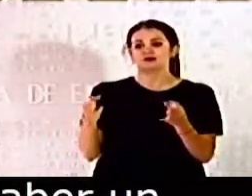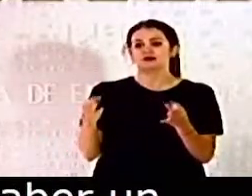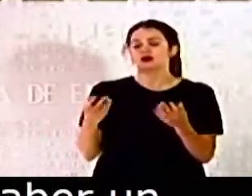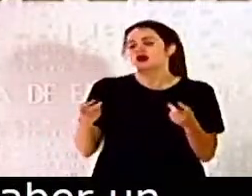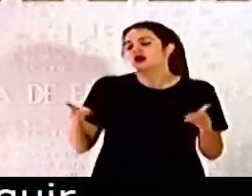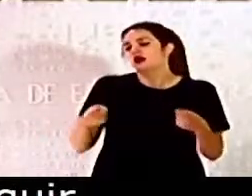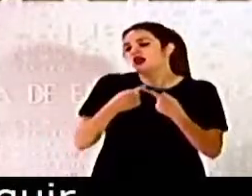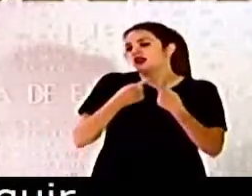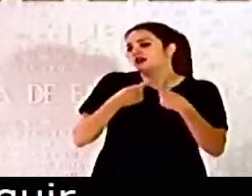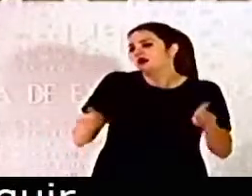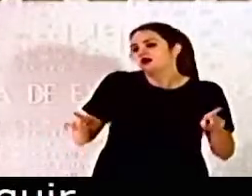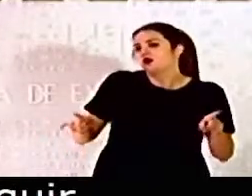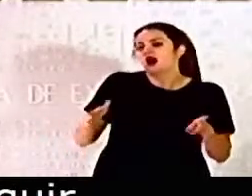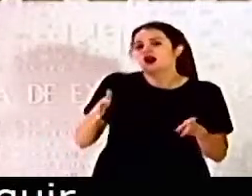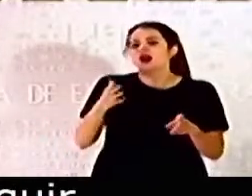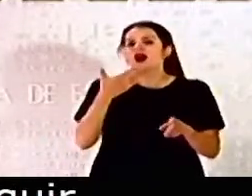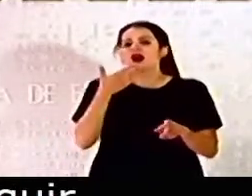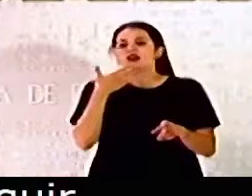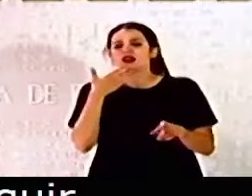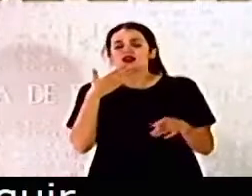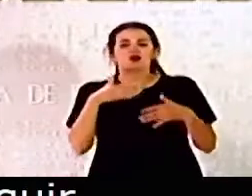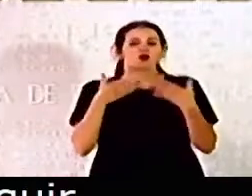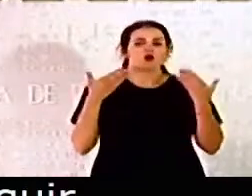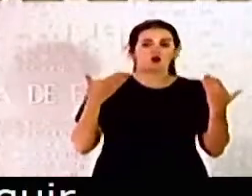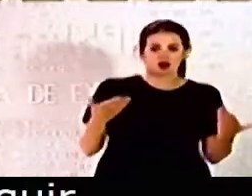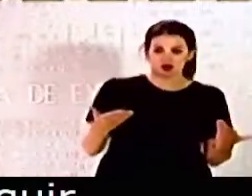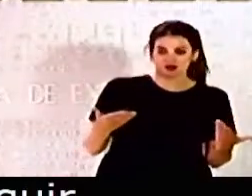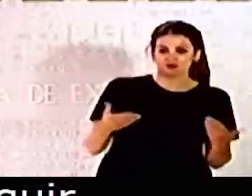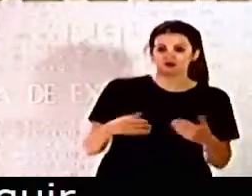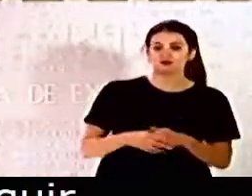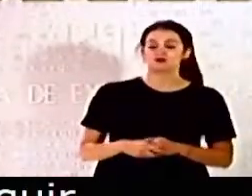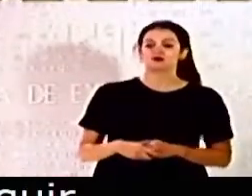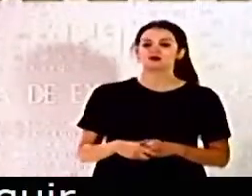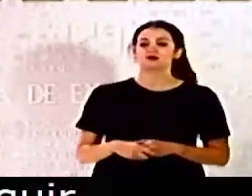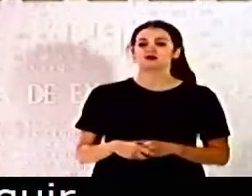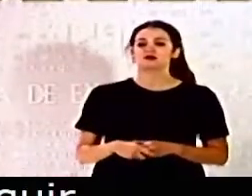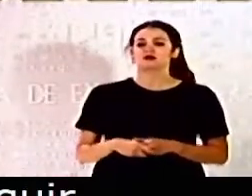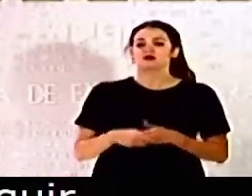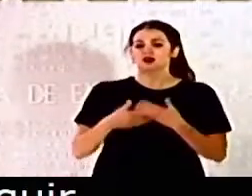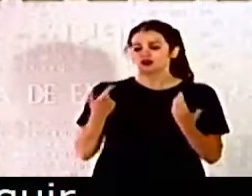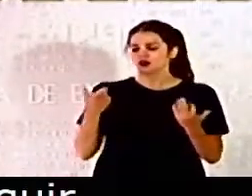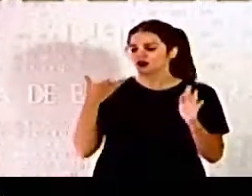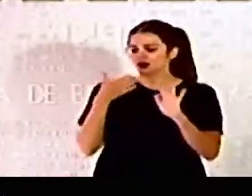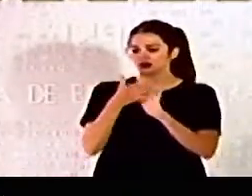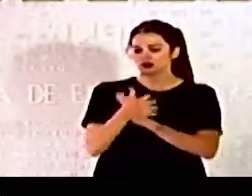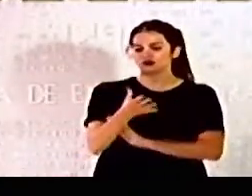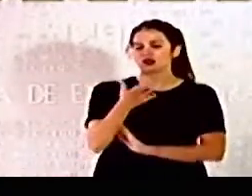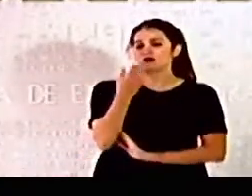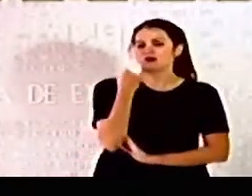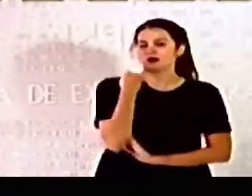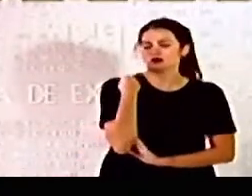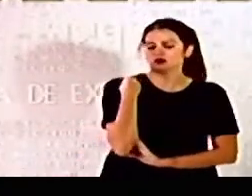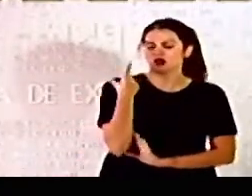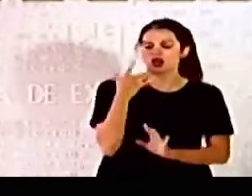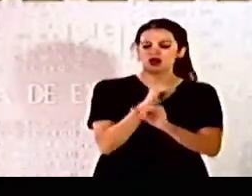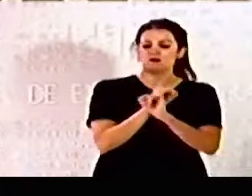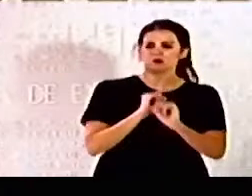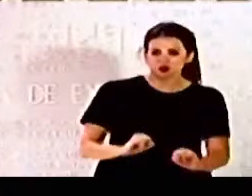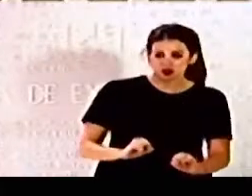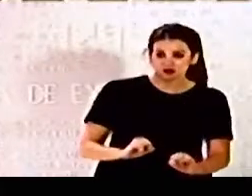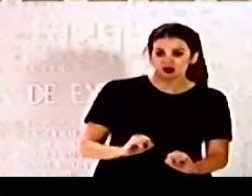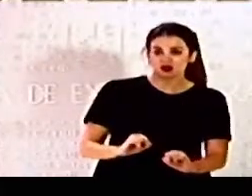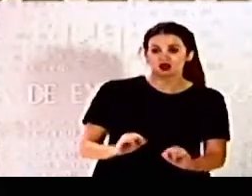independientemente del grupo de edad. Independientemente del grupo de edad. Por lo tanto, si me pregunta, ¿es imposible? No es